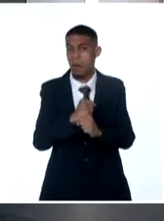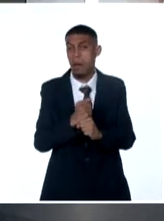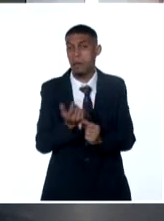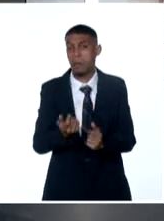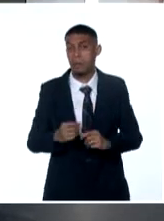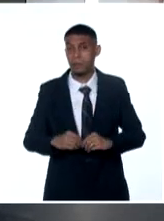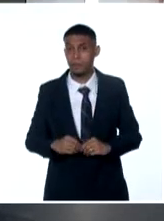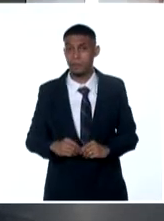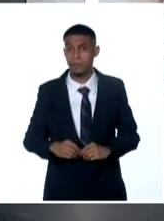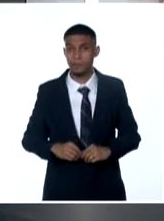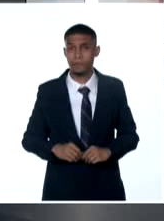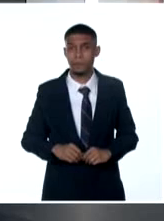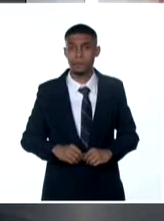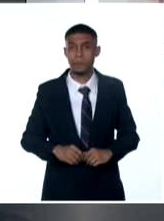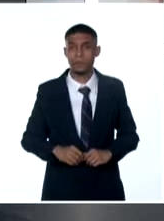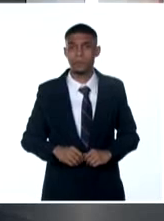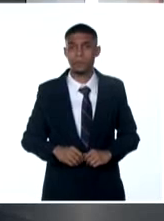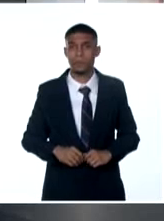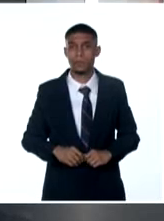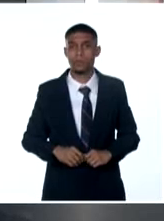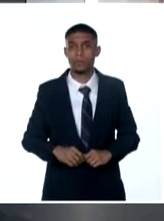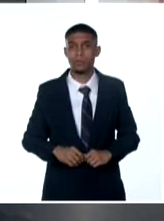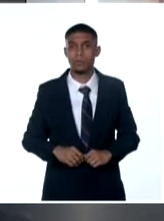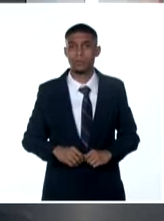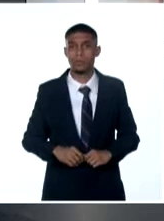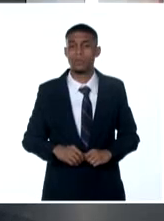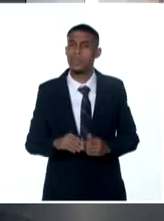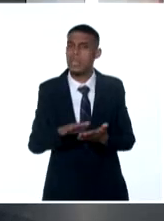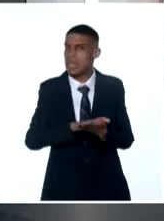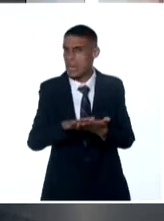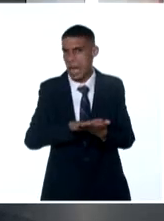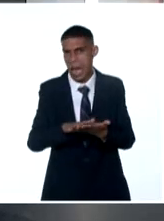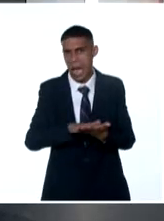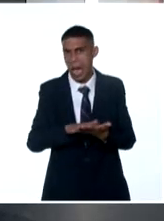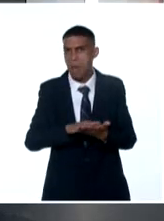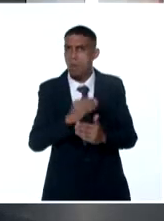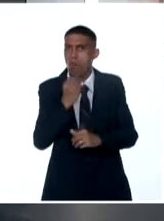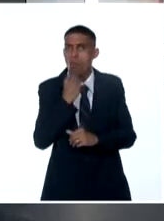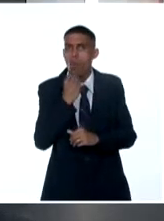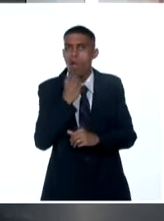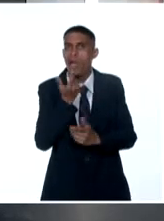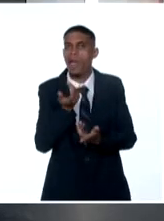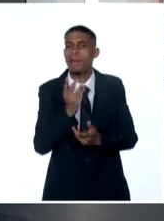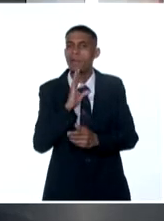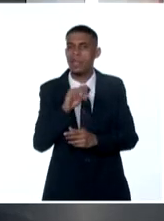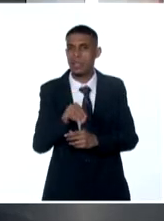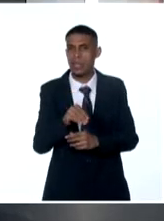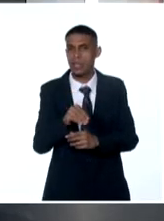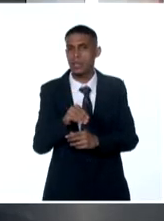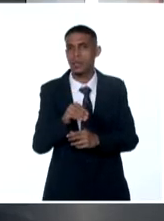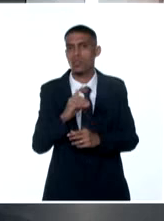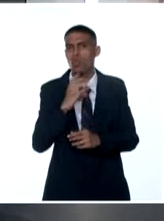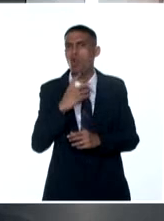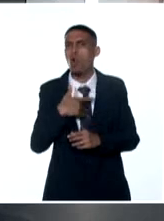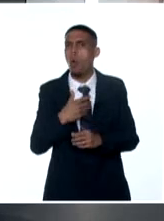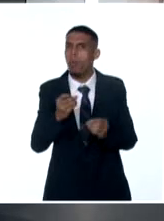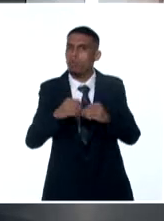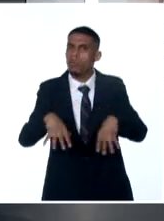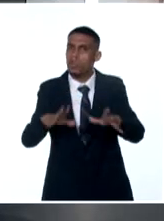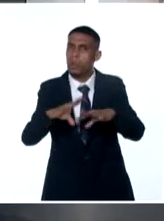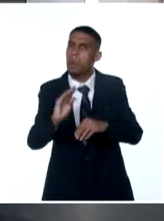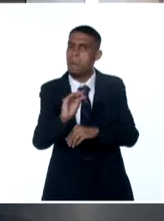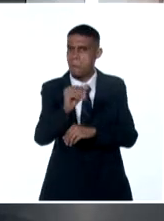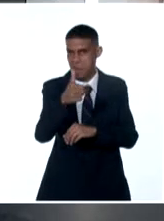de pobreza y de pobreza extrema. Nadie, absolutamente nadie podía negar lo que estaba tan claro en los números y en